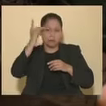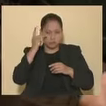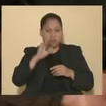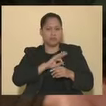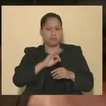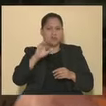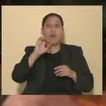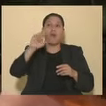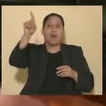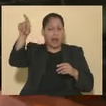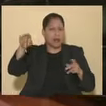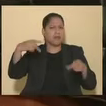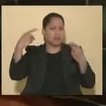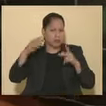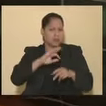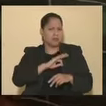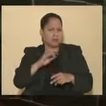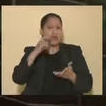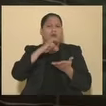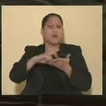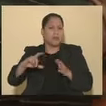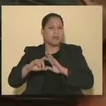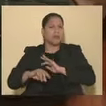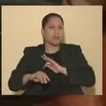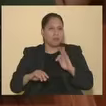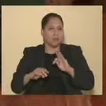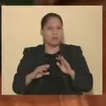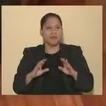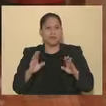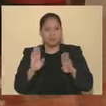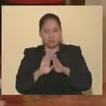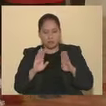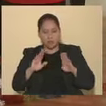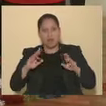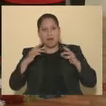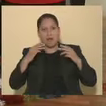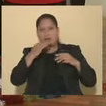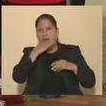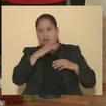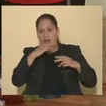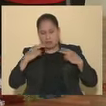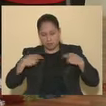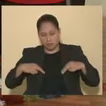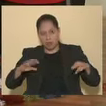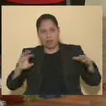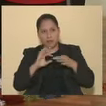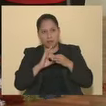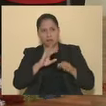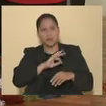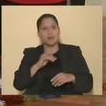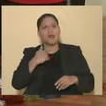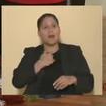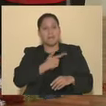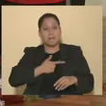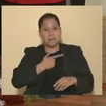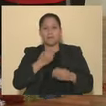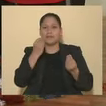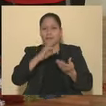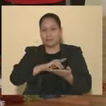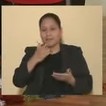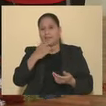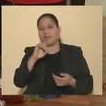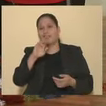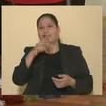estos disfraces y la gente quiere aprovechar. Allá estar ad hoc con el festival medieval. ¡Qué maravilla! Oye, nos encanta. Muchas gracias, Georgina.